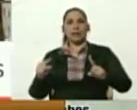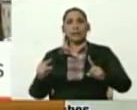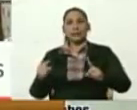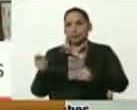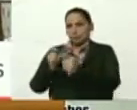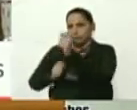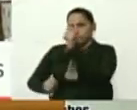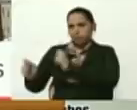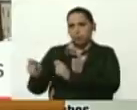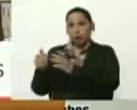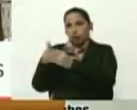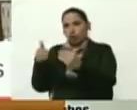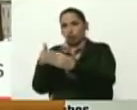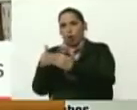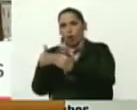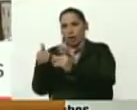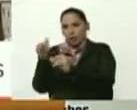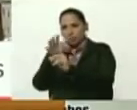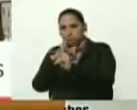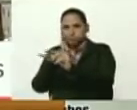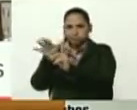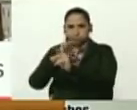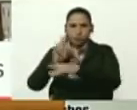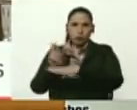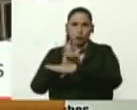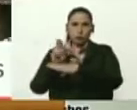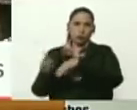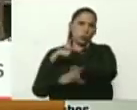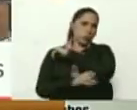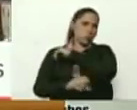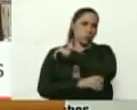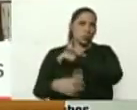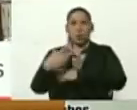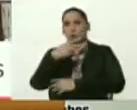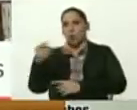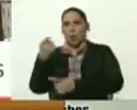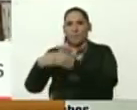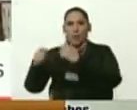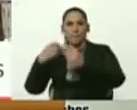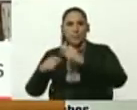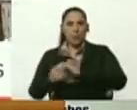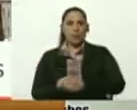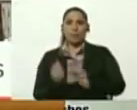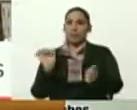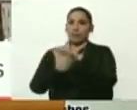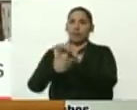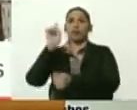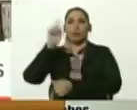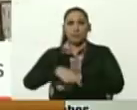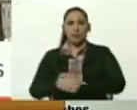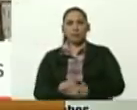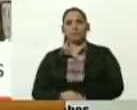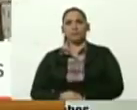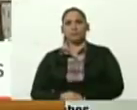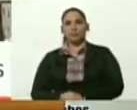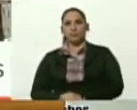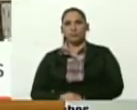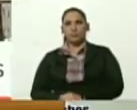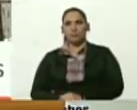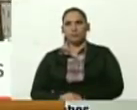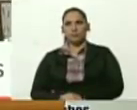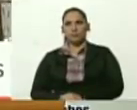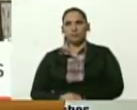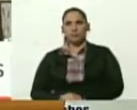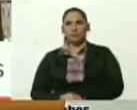monedas extranjeras, un sobreseimiento, la no imputación de un detenido, sobre todo lo que son en el